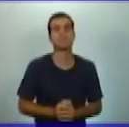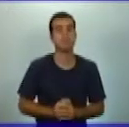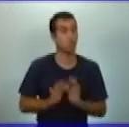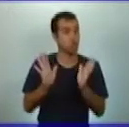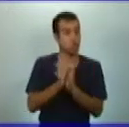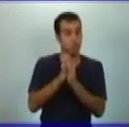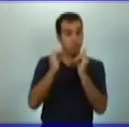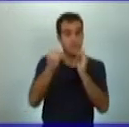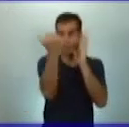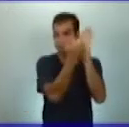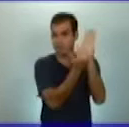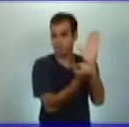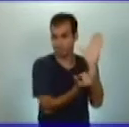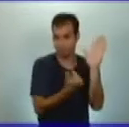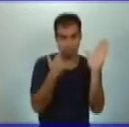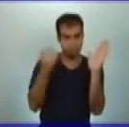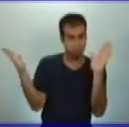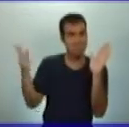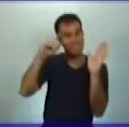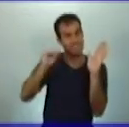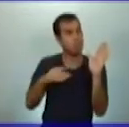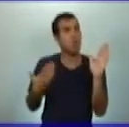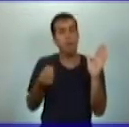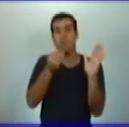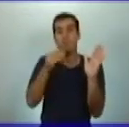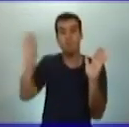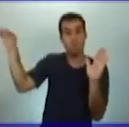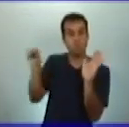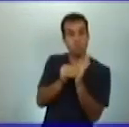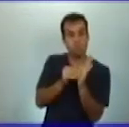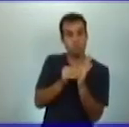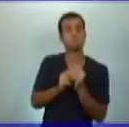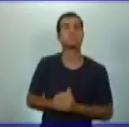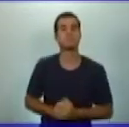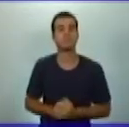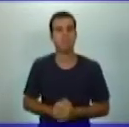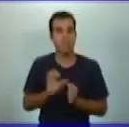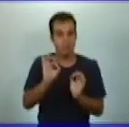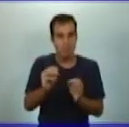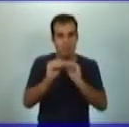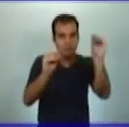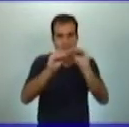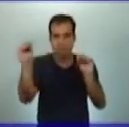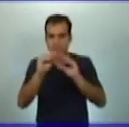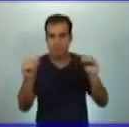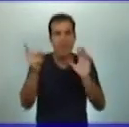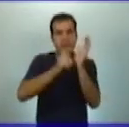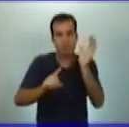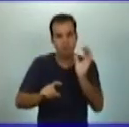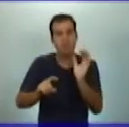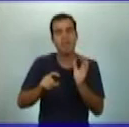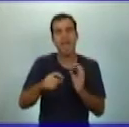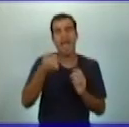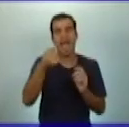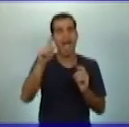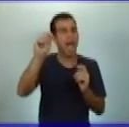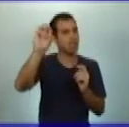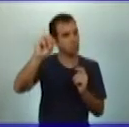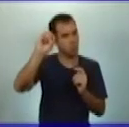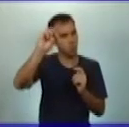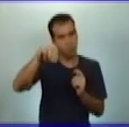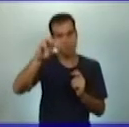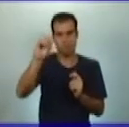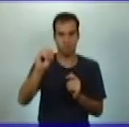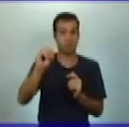hasta el momento sabemos que podemos extraer de la distribución electrónica de un átomo. Porque por supuesto, si yo no les